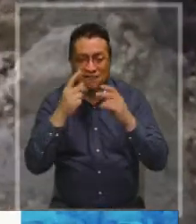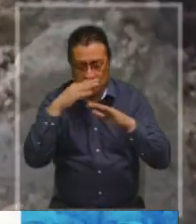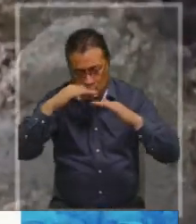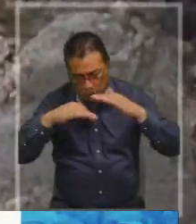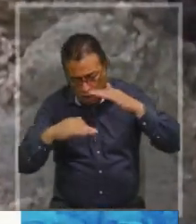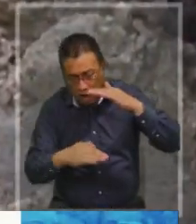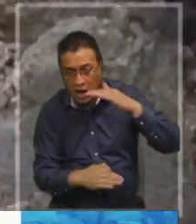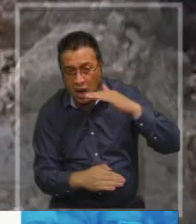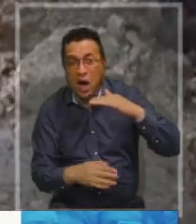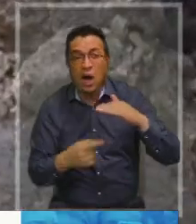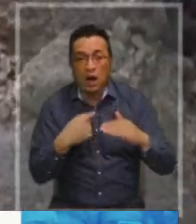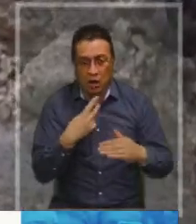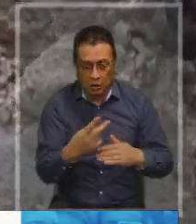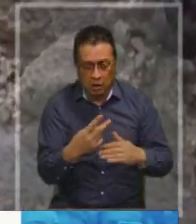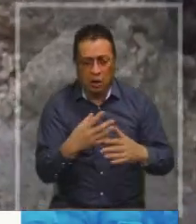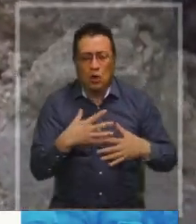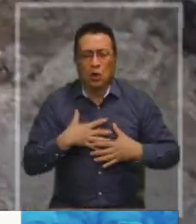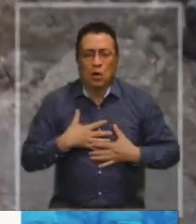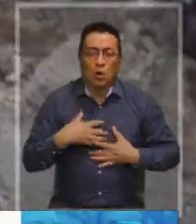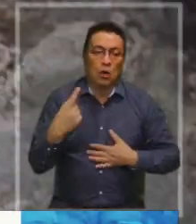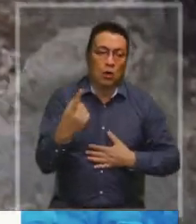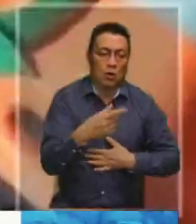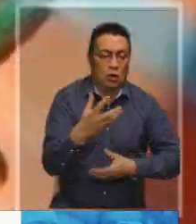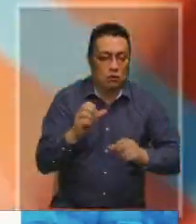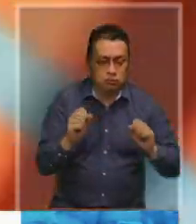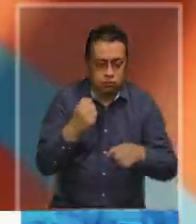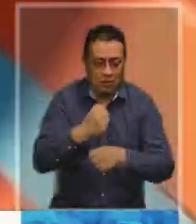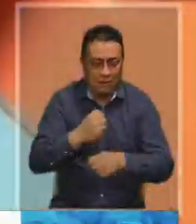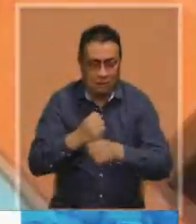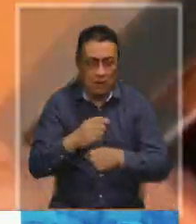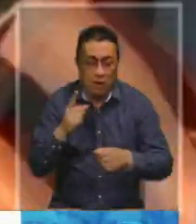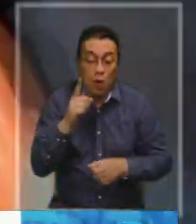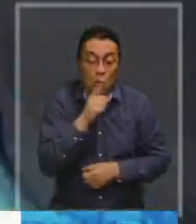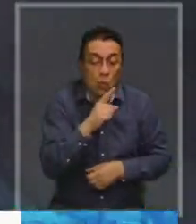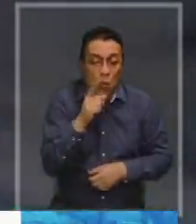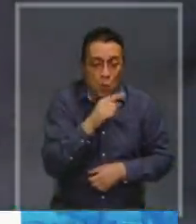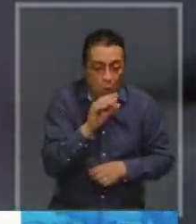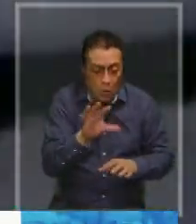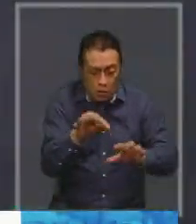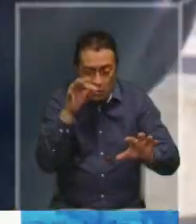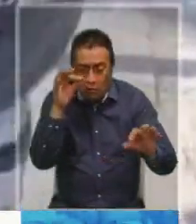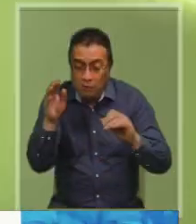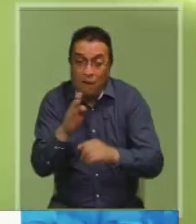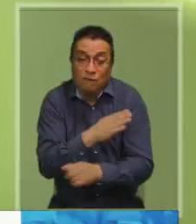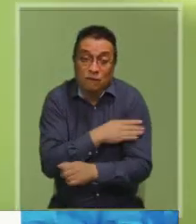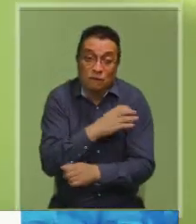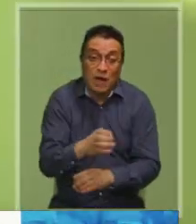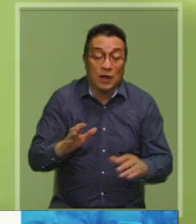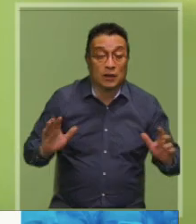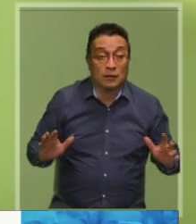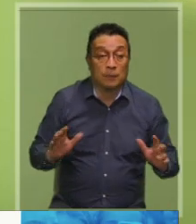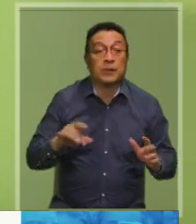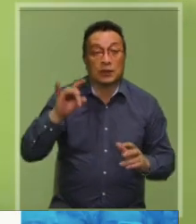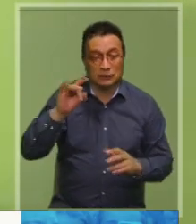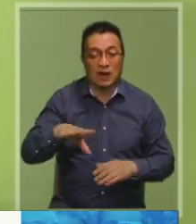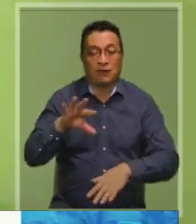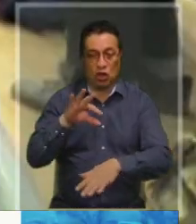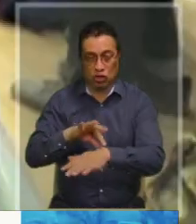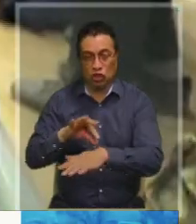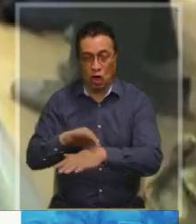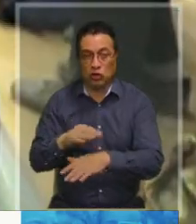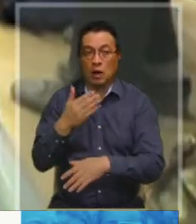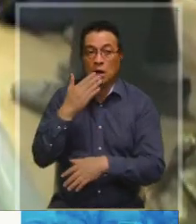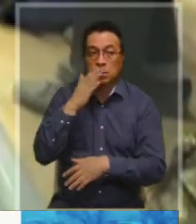Una inspiración para los rescatistas que trabajan con los últimos alientos de esperanza. Bien lo sabe el doctor Wersak, a